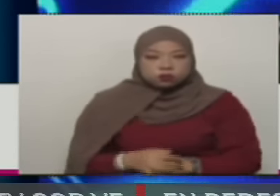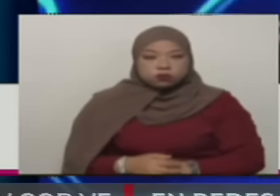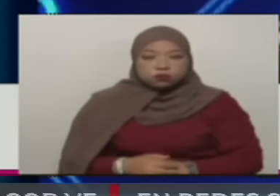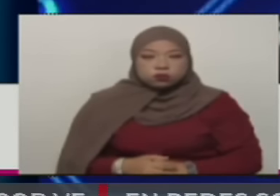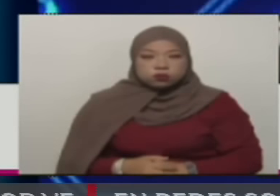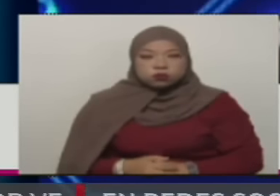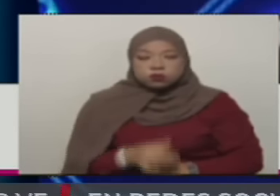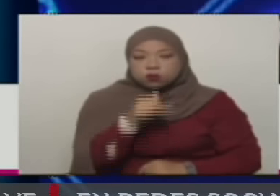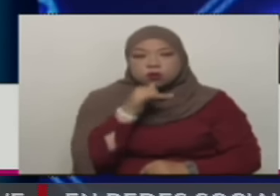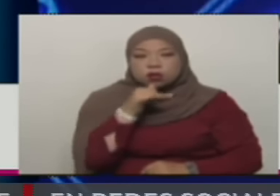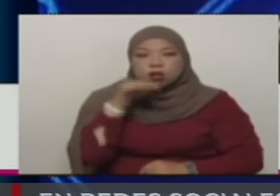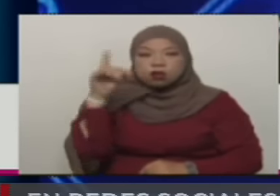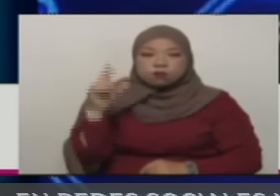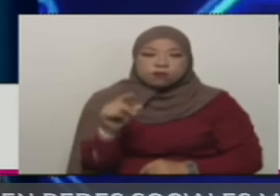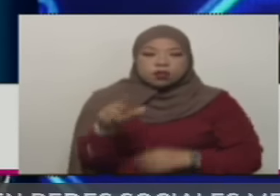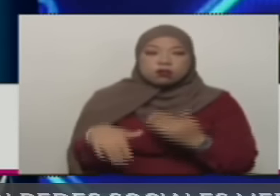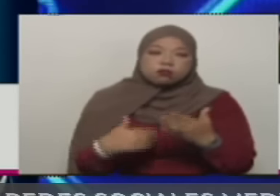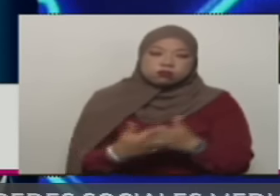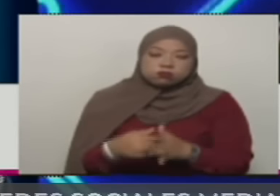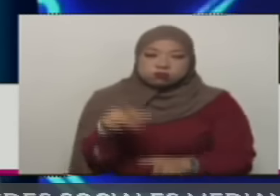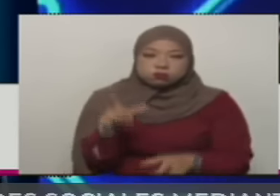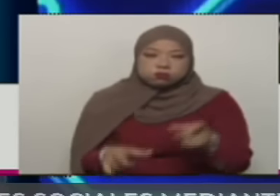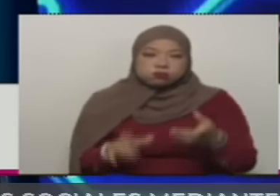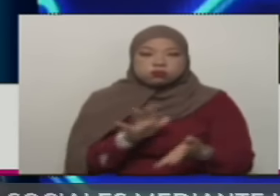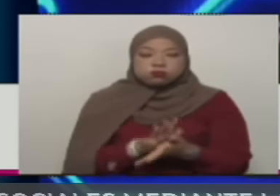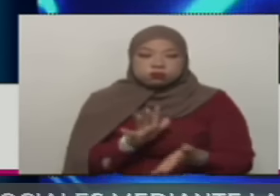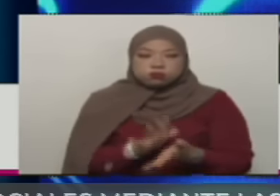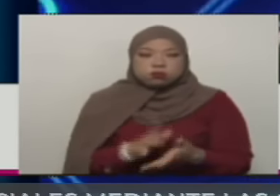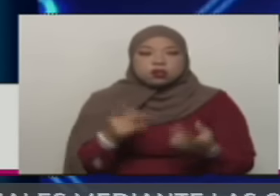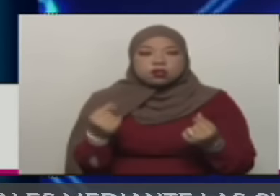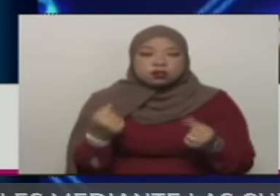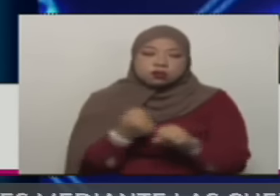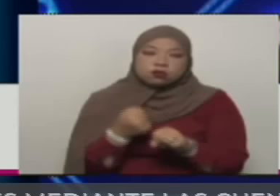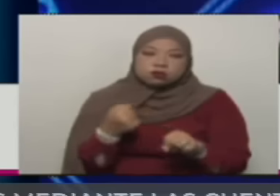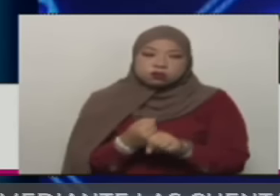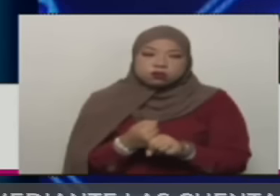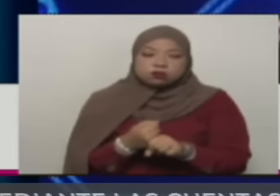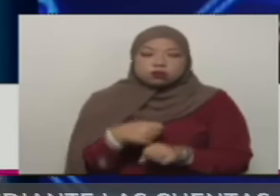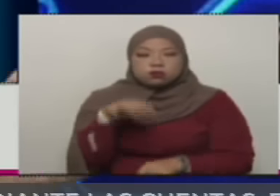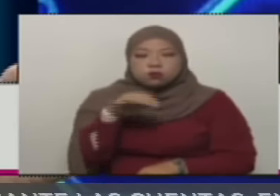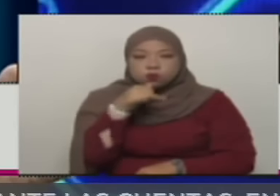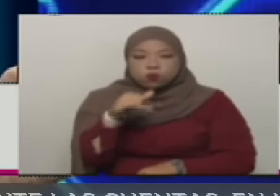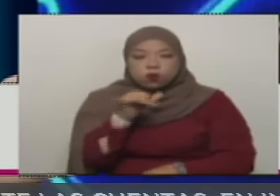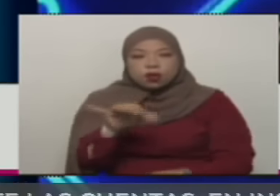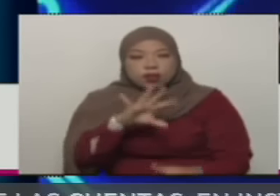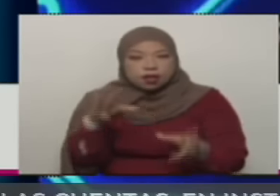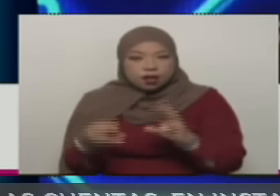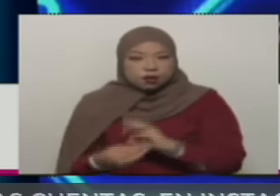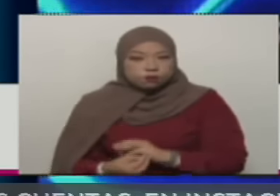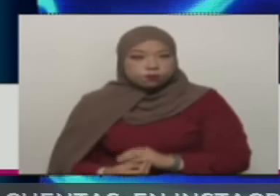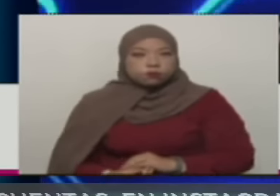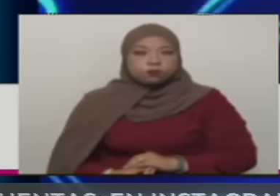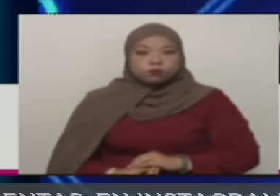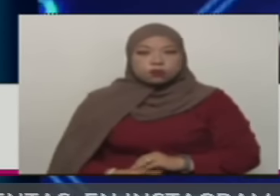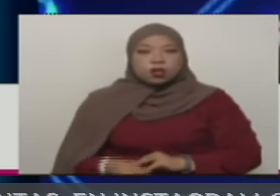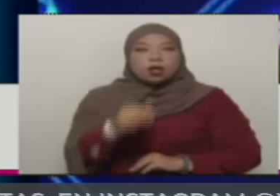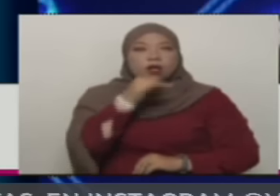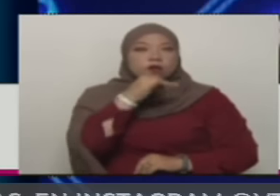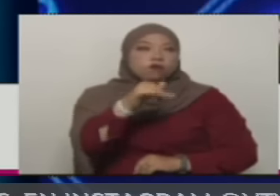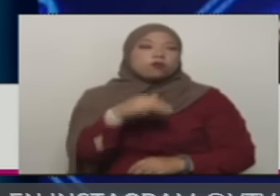nivel bastante importante de estabilidad de precios y estabilidad cambiaria. Así que es una gran